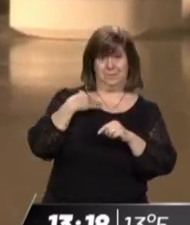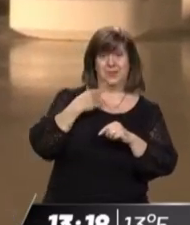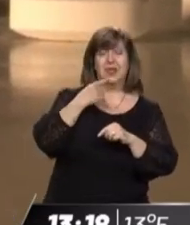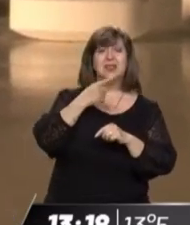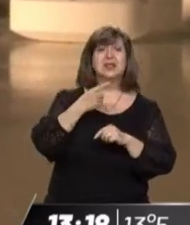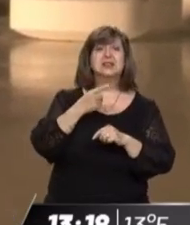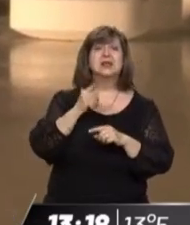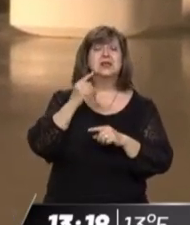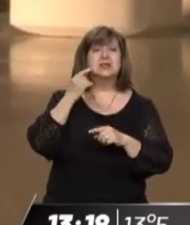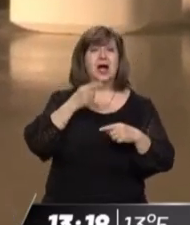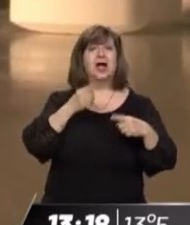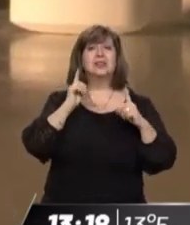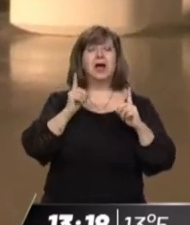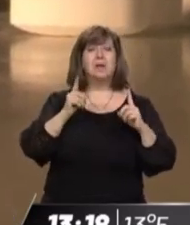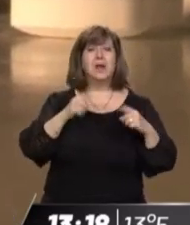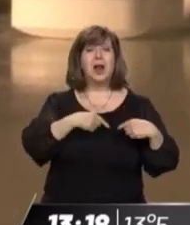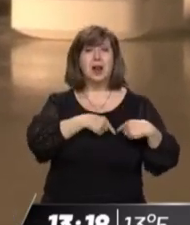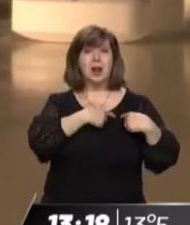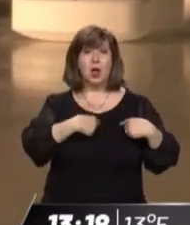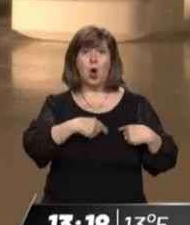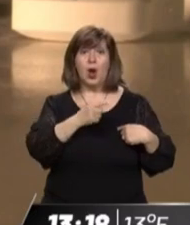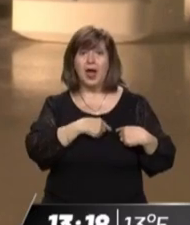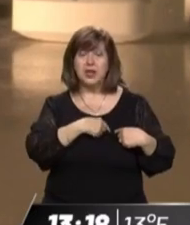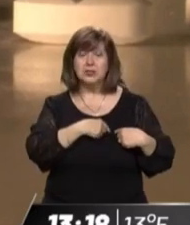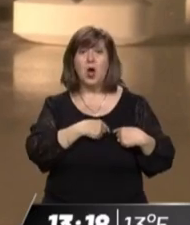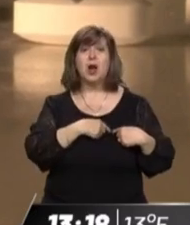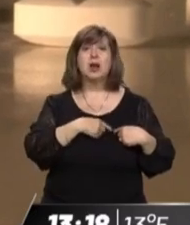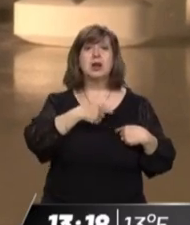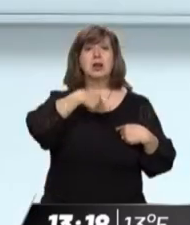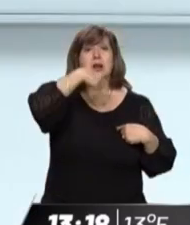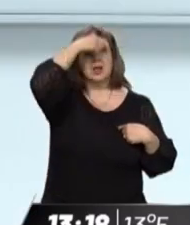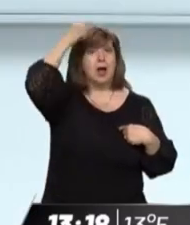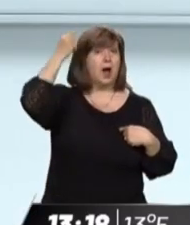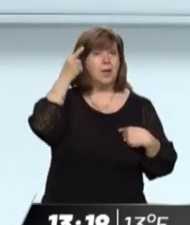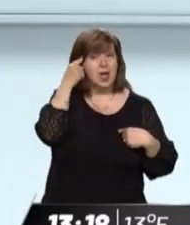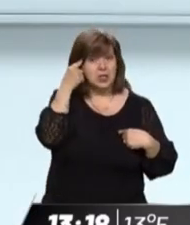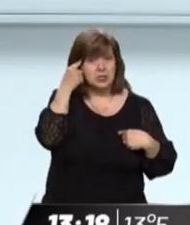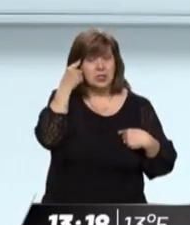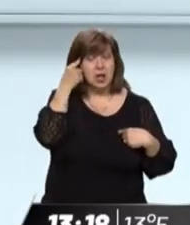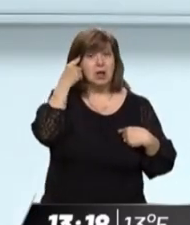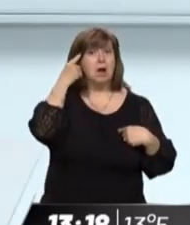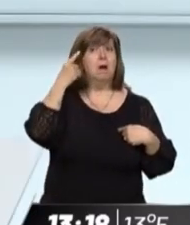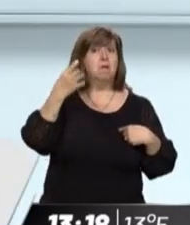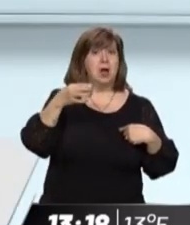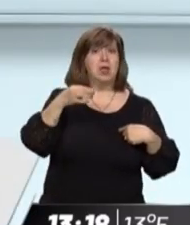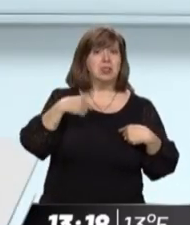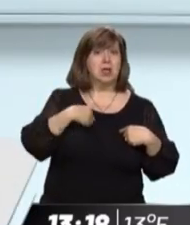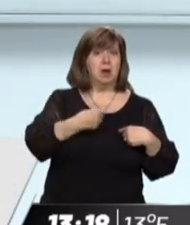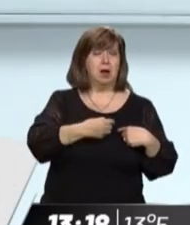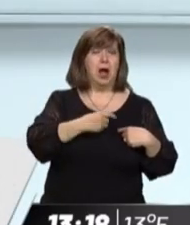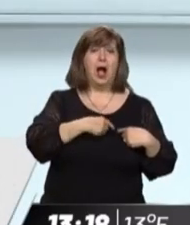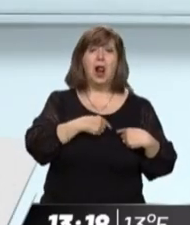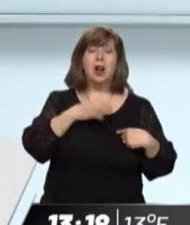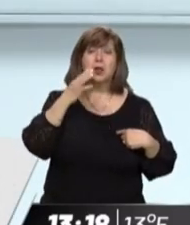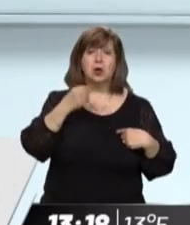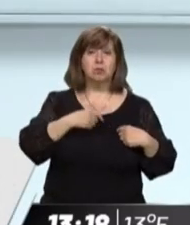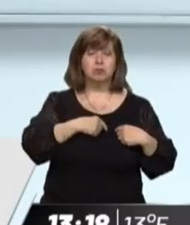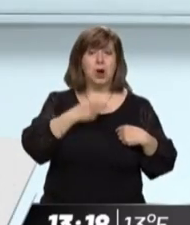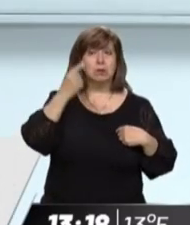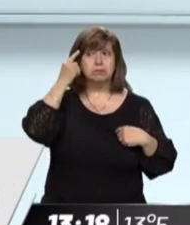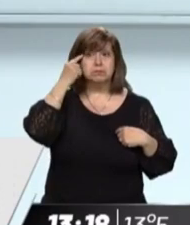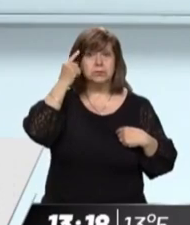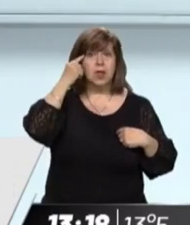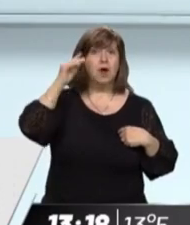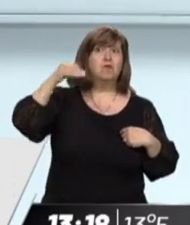sistema físico-cardiovascular y daña la salud mental. Puedan gatillarse algún trastorno